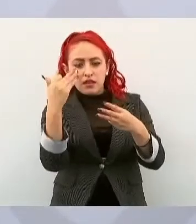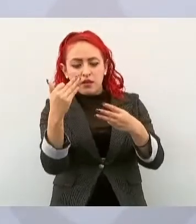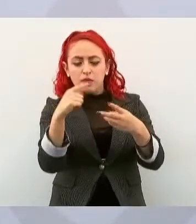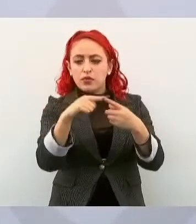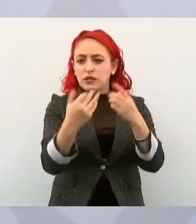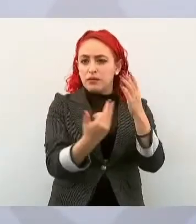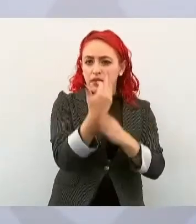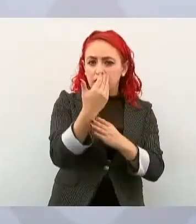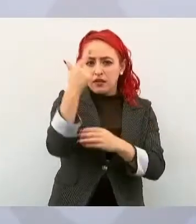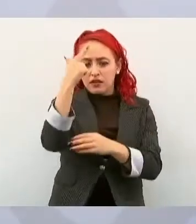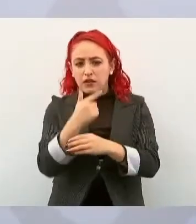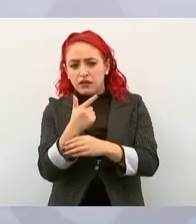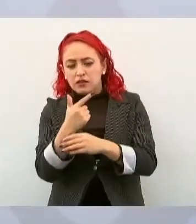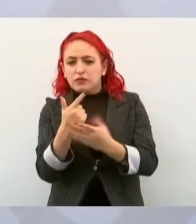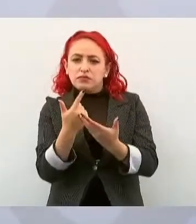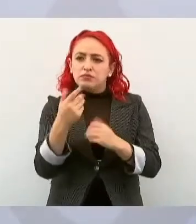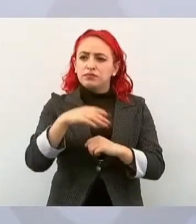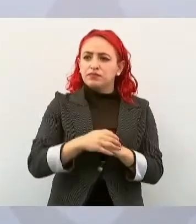días del año.